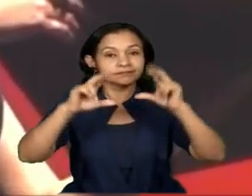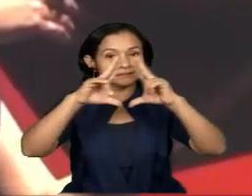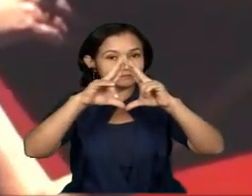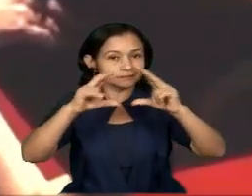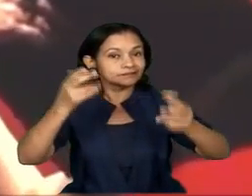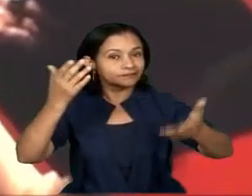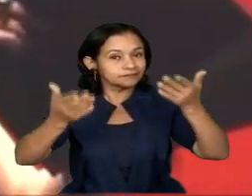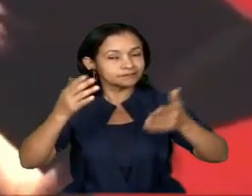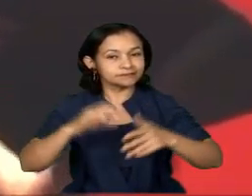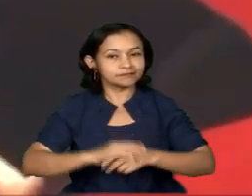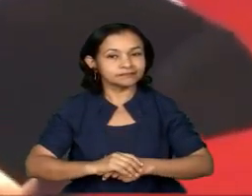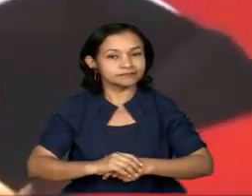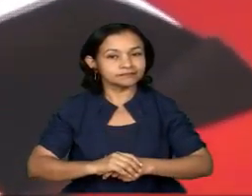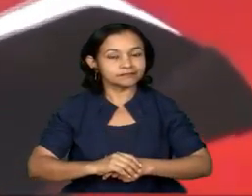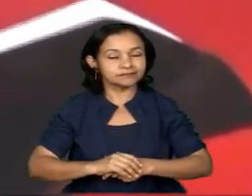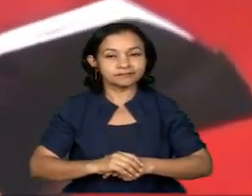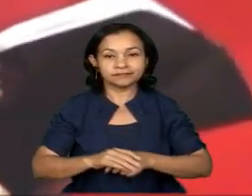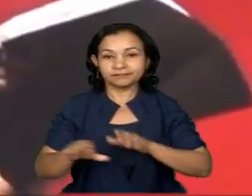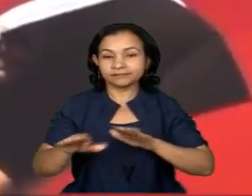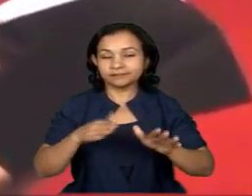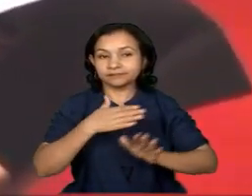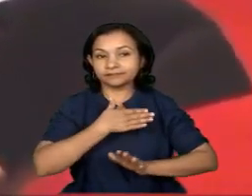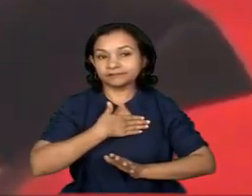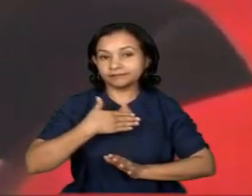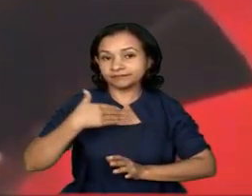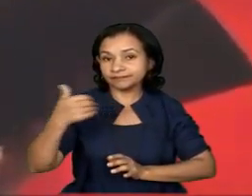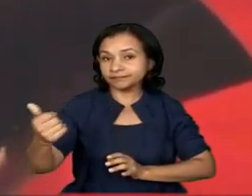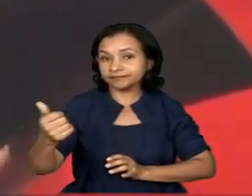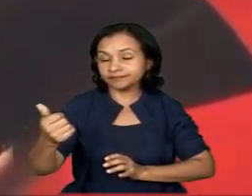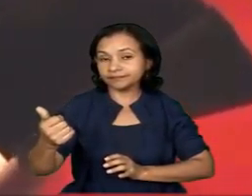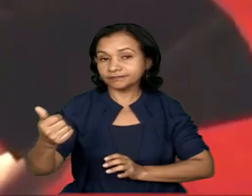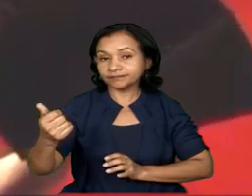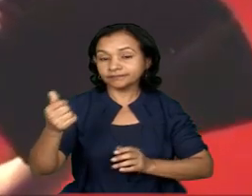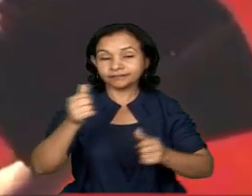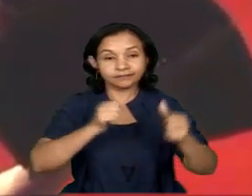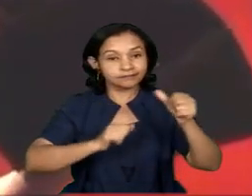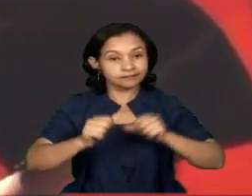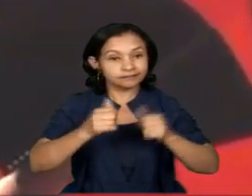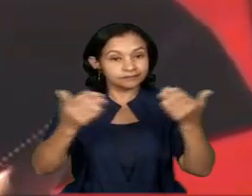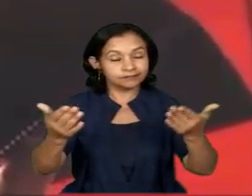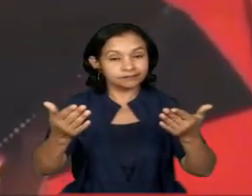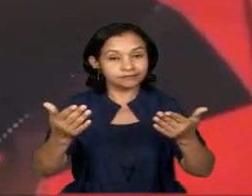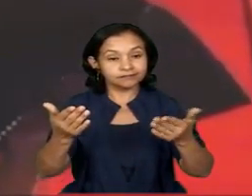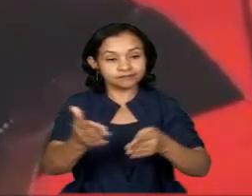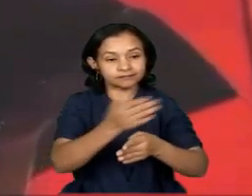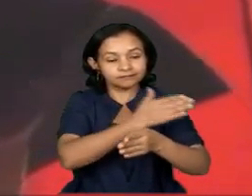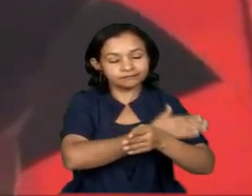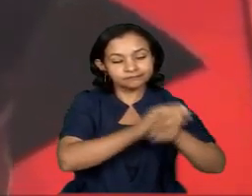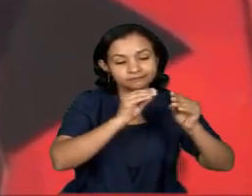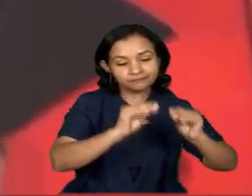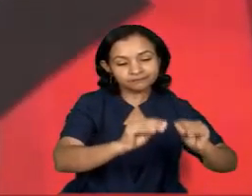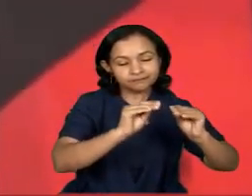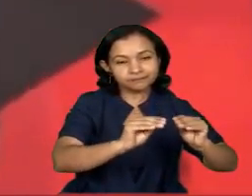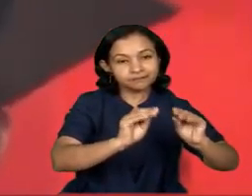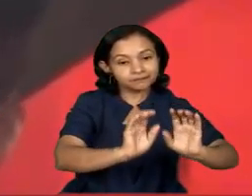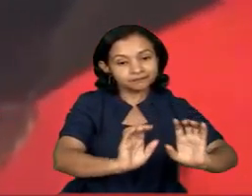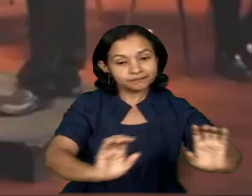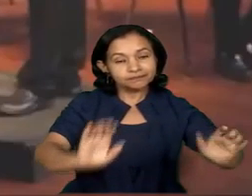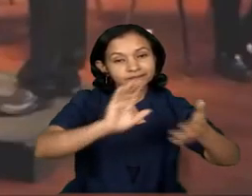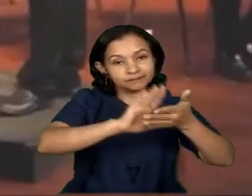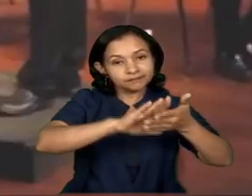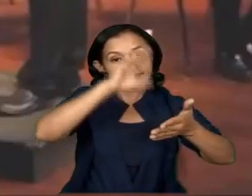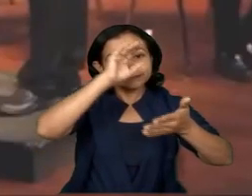no existe posibilidad de mejorar la calidad artística también si eso no se incuba en los jóvenes, en los niños,